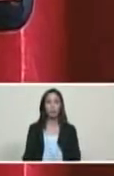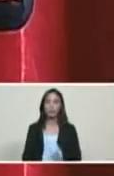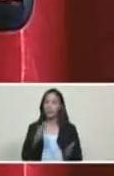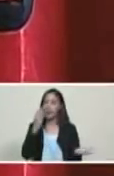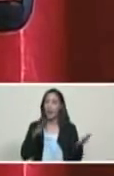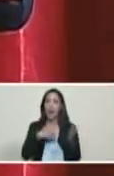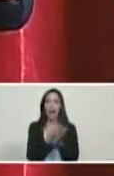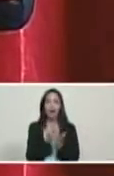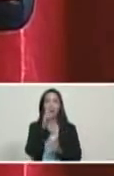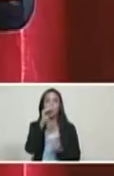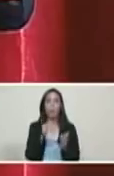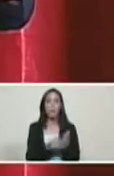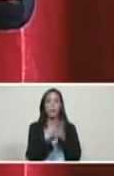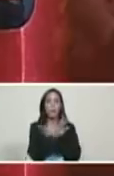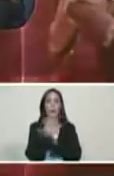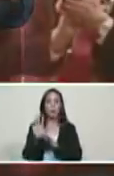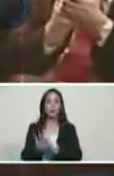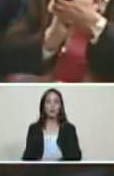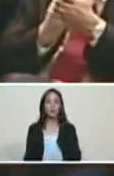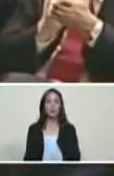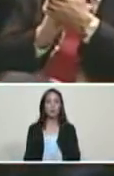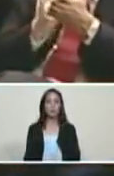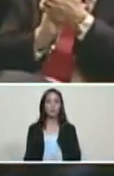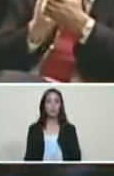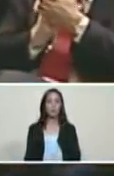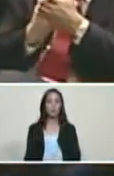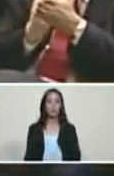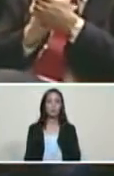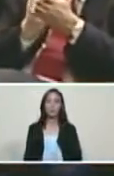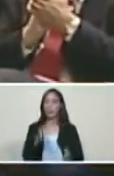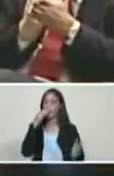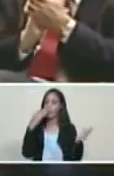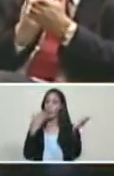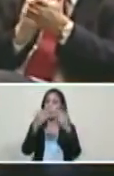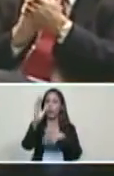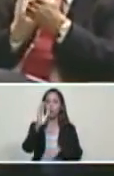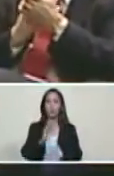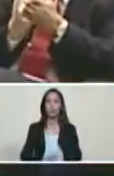el 2025 y más allá.